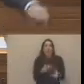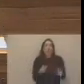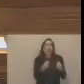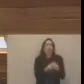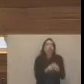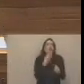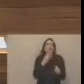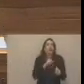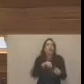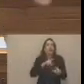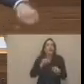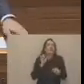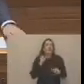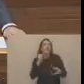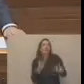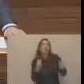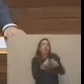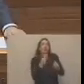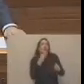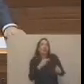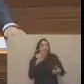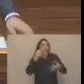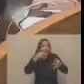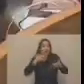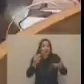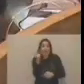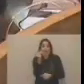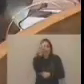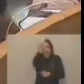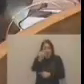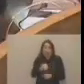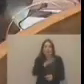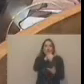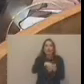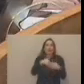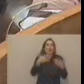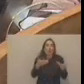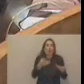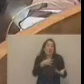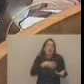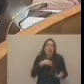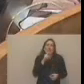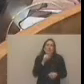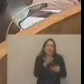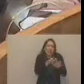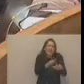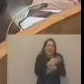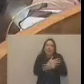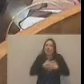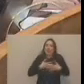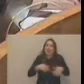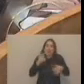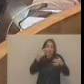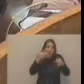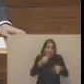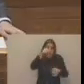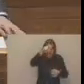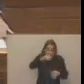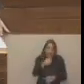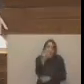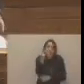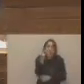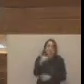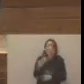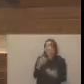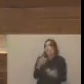que quieras. La realidad, lo que ustedes votan todos los viernes. Podrán contar lo que quieran en el Twitter, insisto, pero la realidad es la que ocurre aquí. Gracias, señor